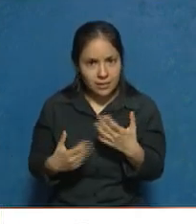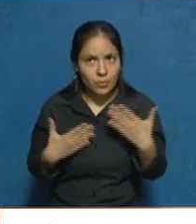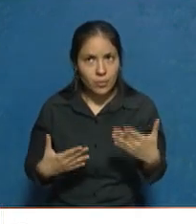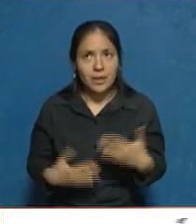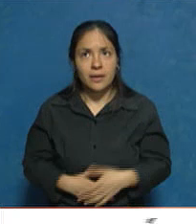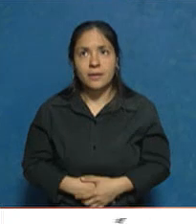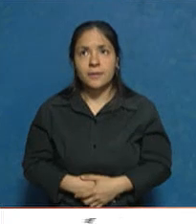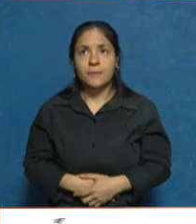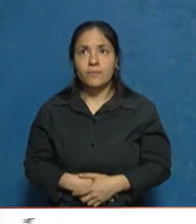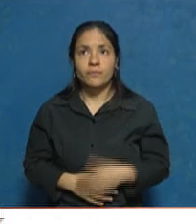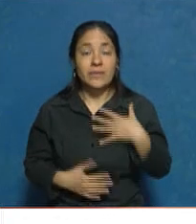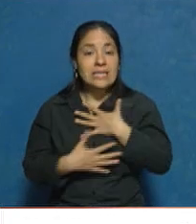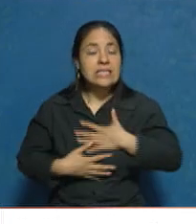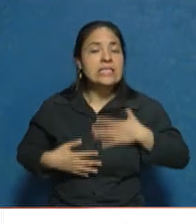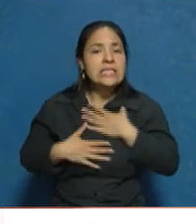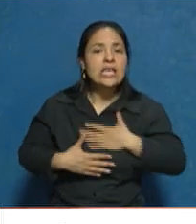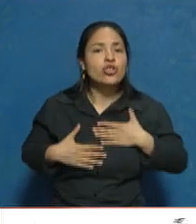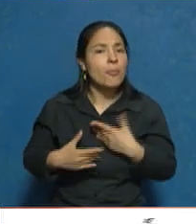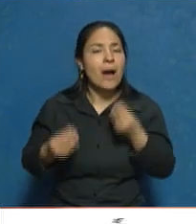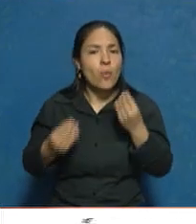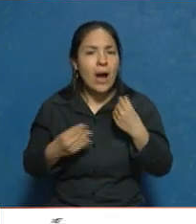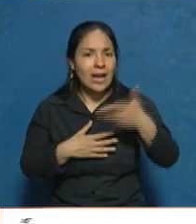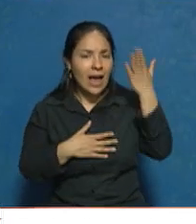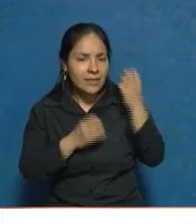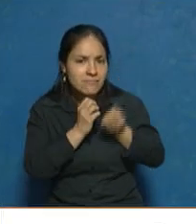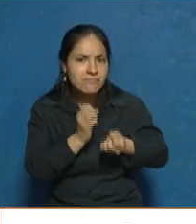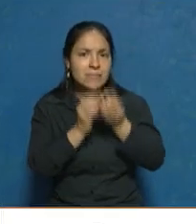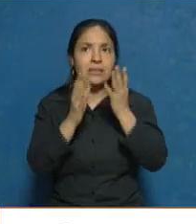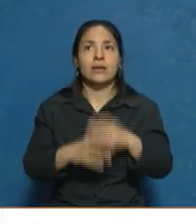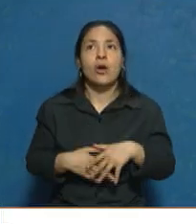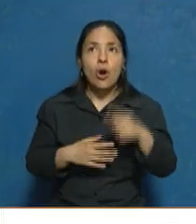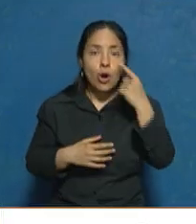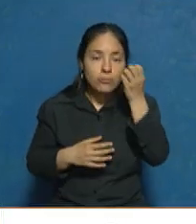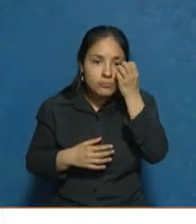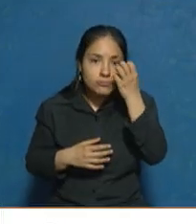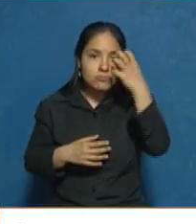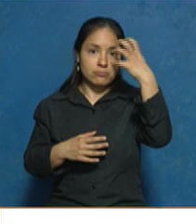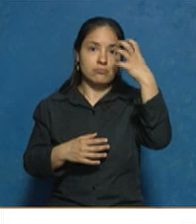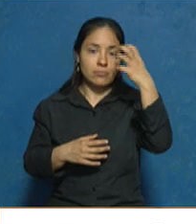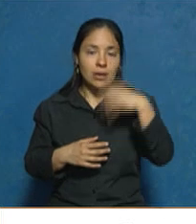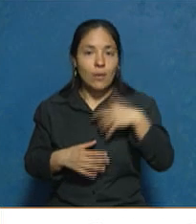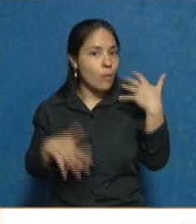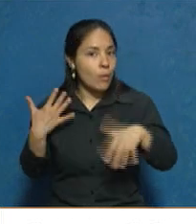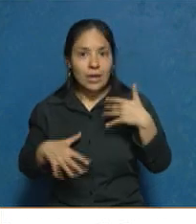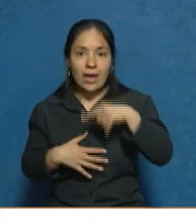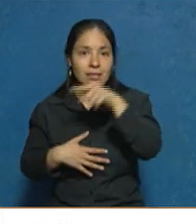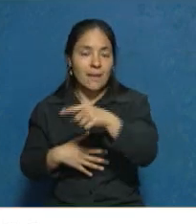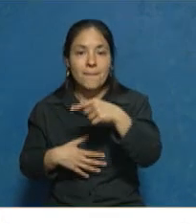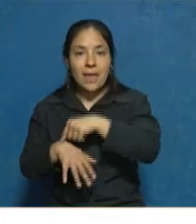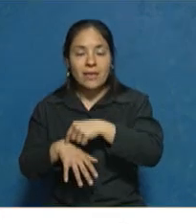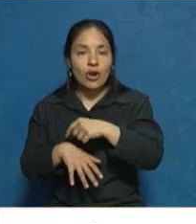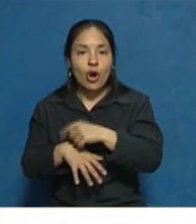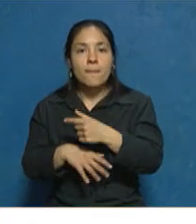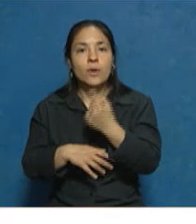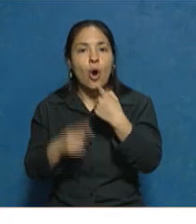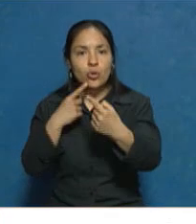cosas. En cuanto a los síntomas que presentó Beni en su momento, fue una hinchazón en un ojo y ahí consultaron inmediatamente al médico. Primero